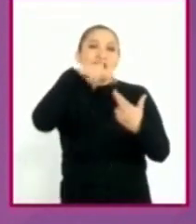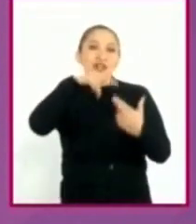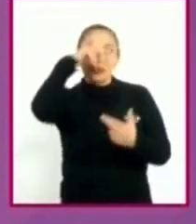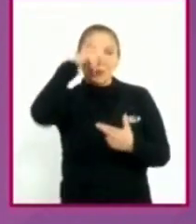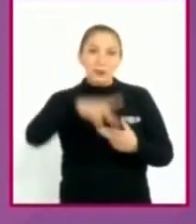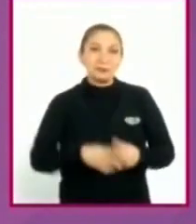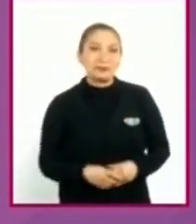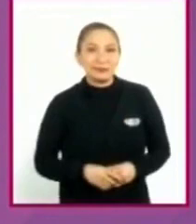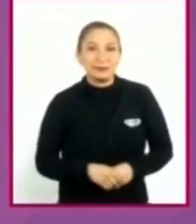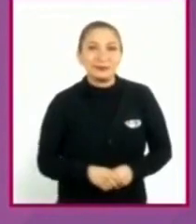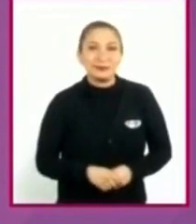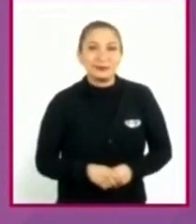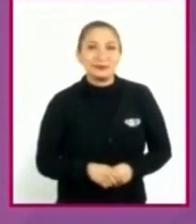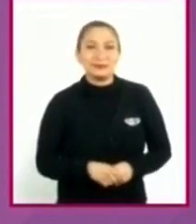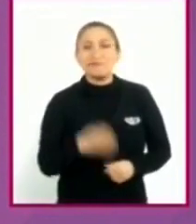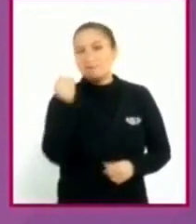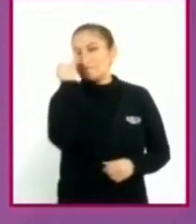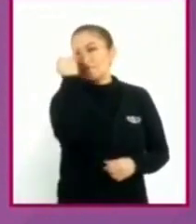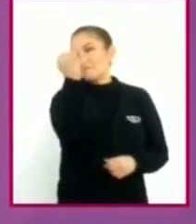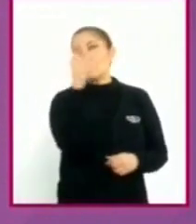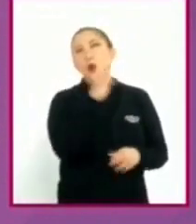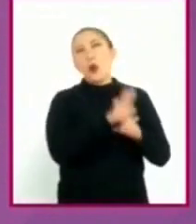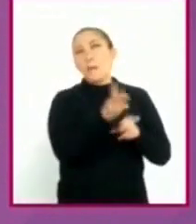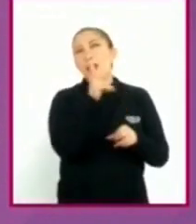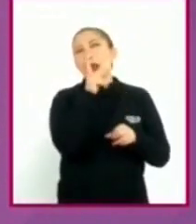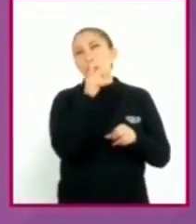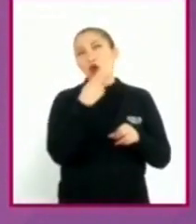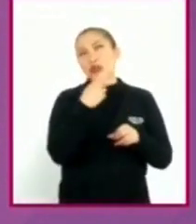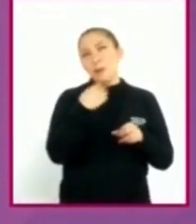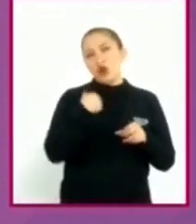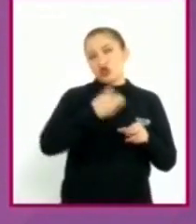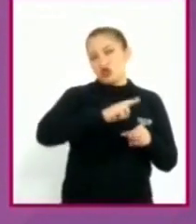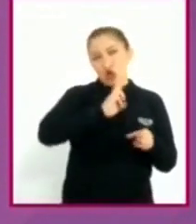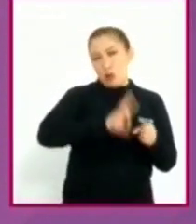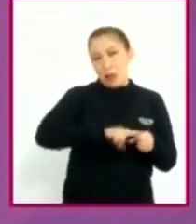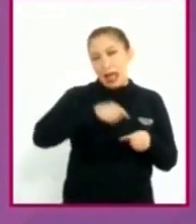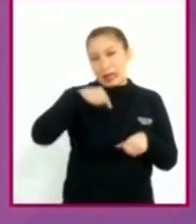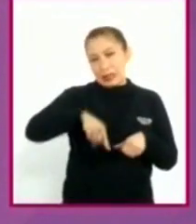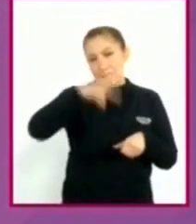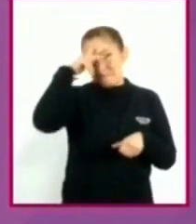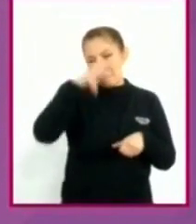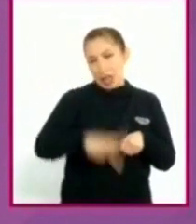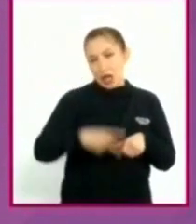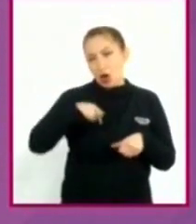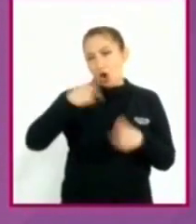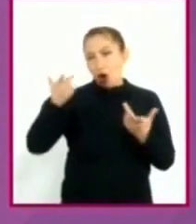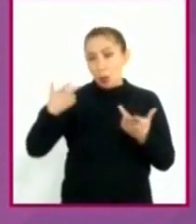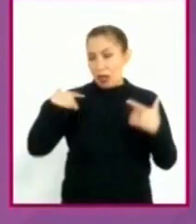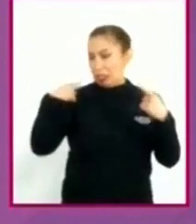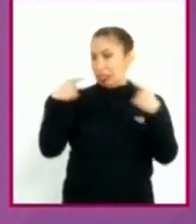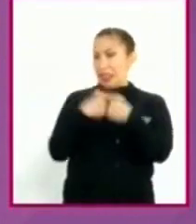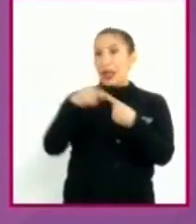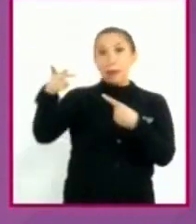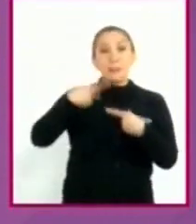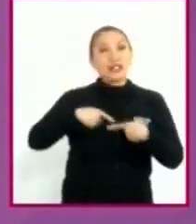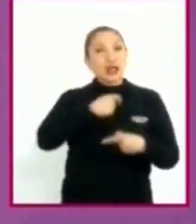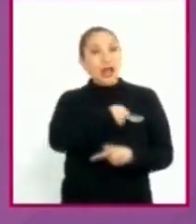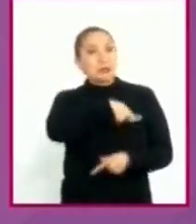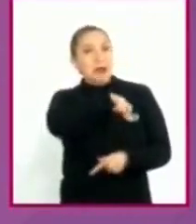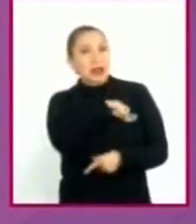México. Imaginen qué palabra de las que usamos cotidianamente los mexicanos serían incomprensible para los